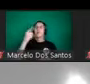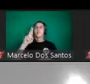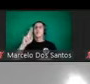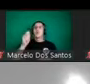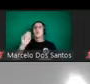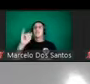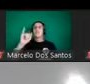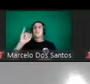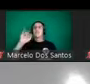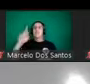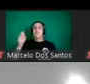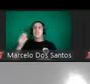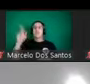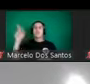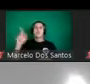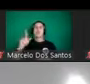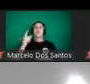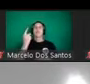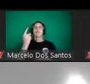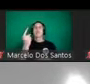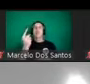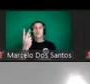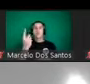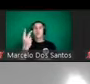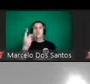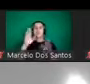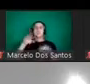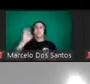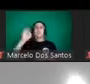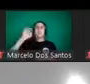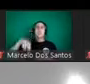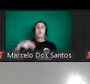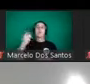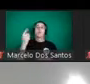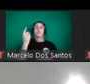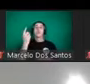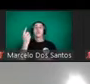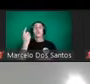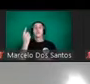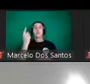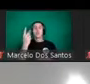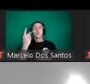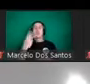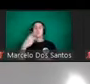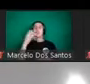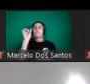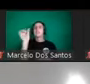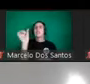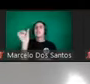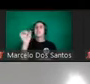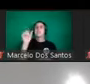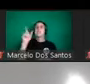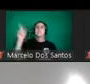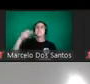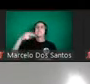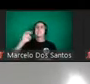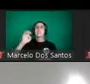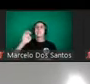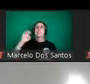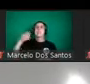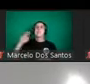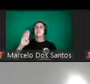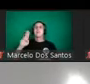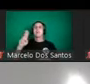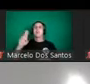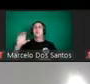del departamento de Itapúa, 6 participantes del departamento de Ñembupú, 13 participantes del departamento